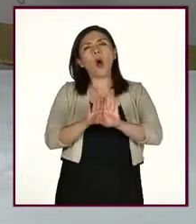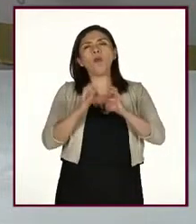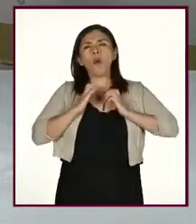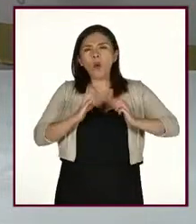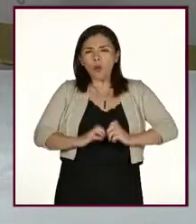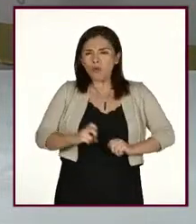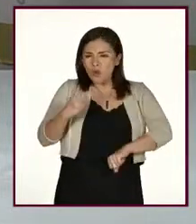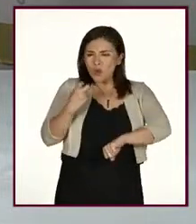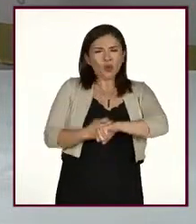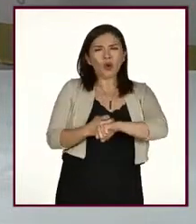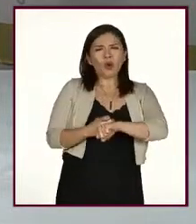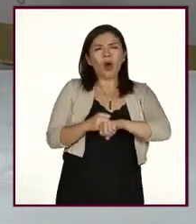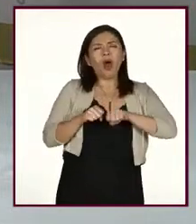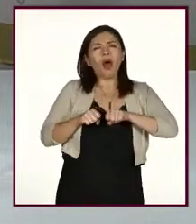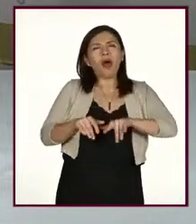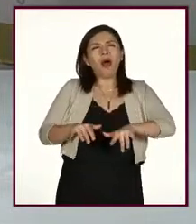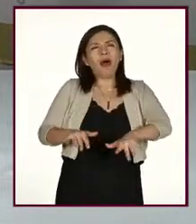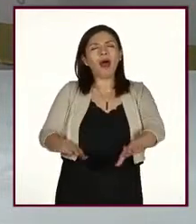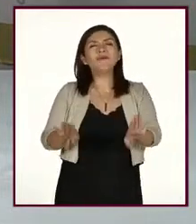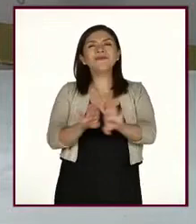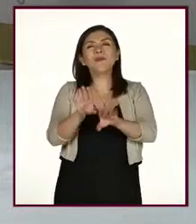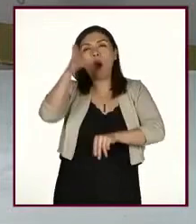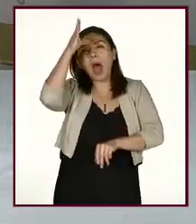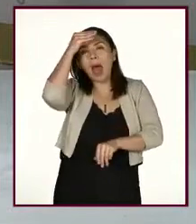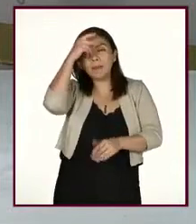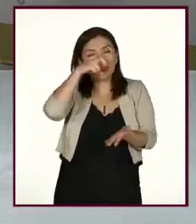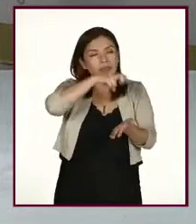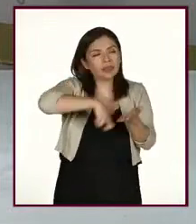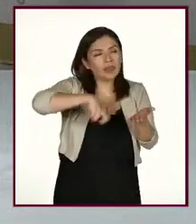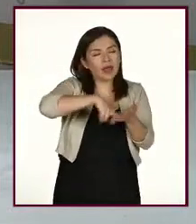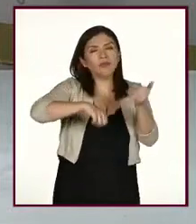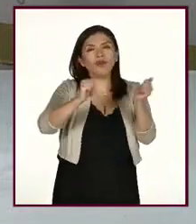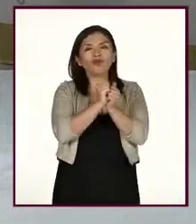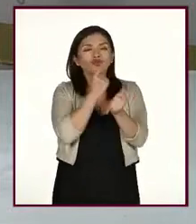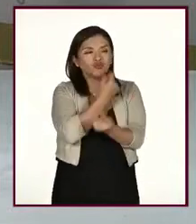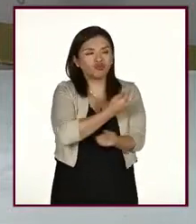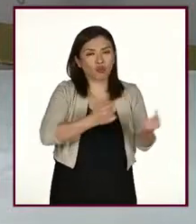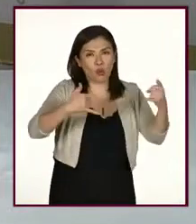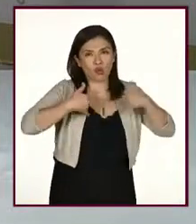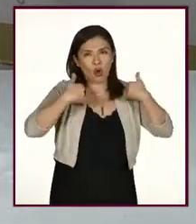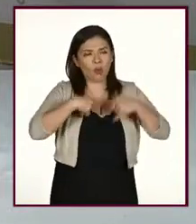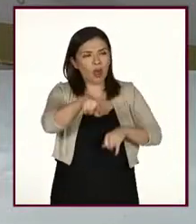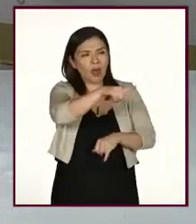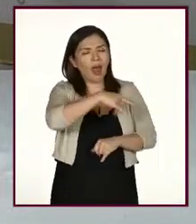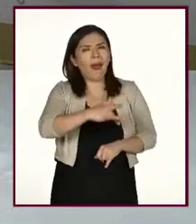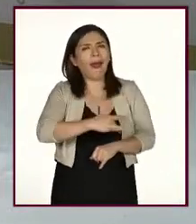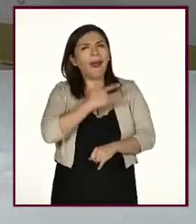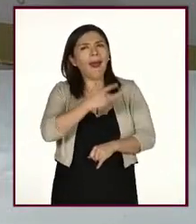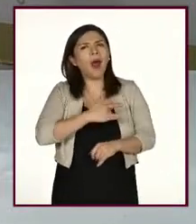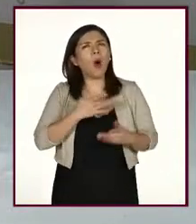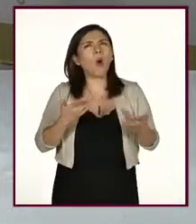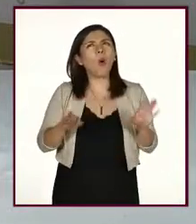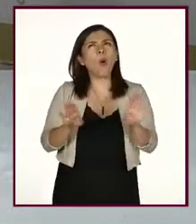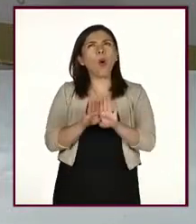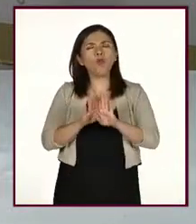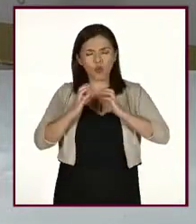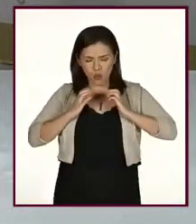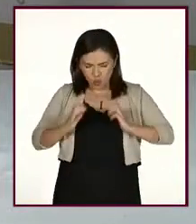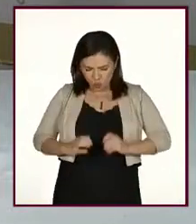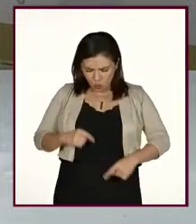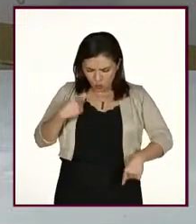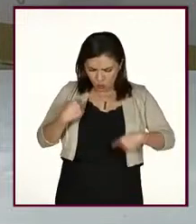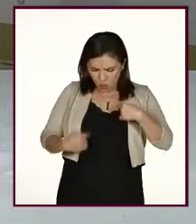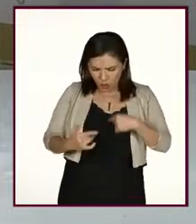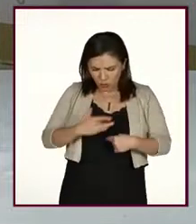donde se va aprendiendo el niño, los niños, adolescentes, a sentir cómo se siente su cuerpo en